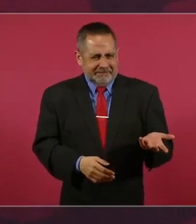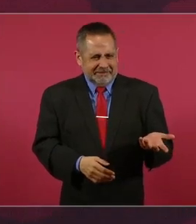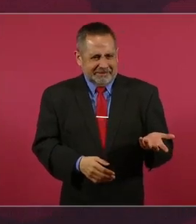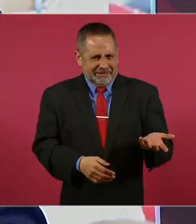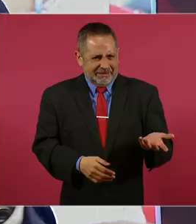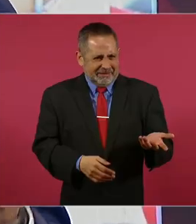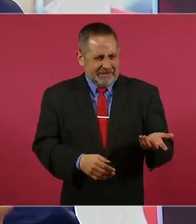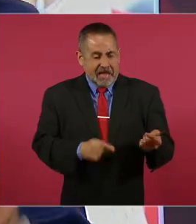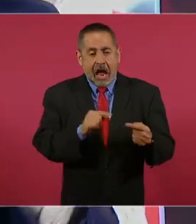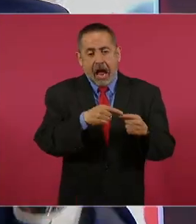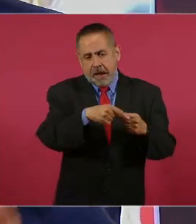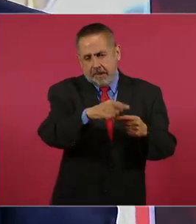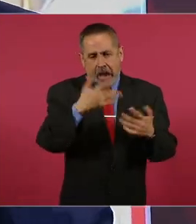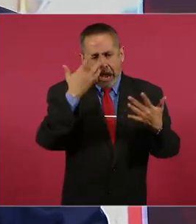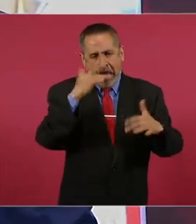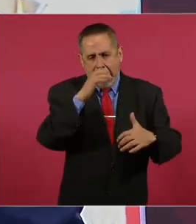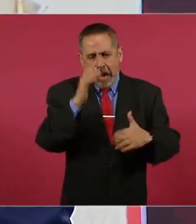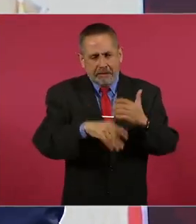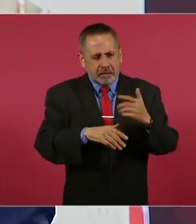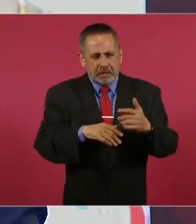ponga en entredicho